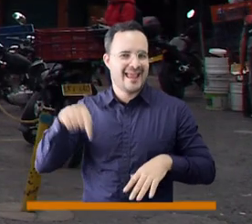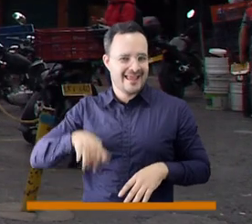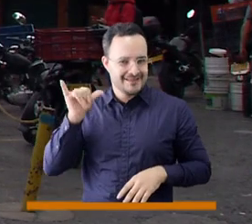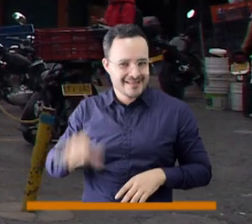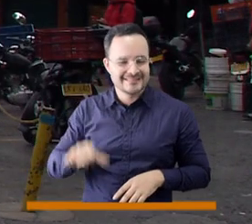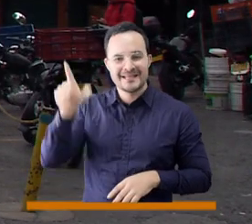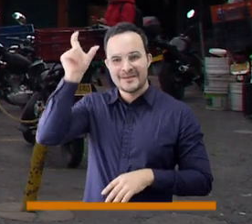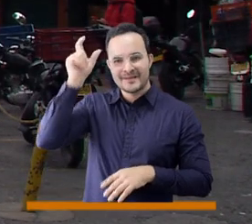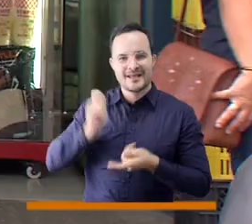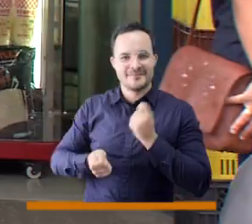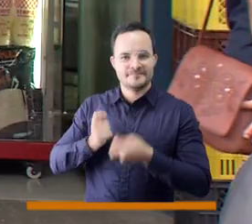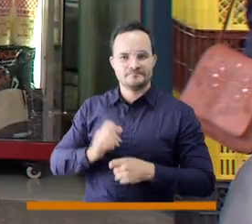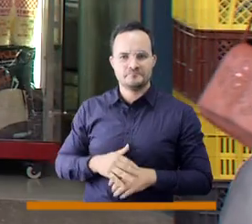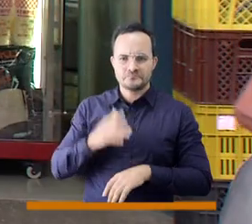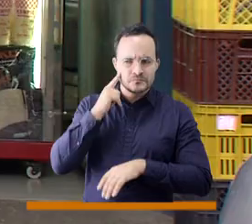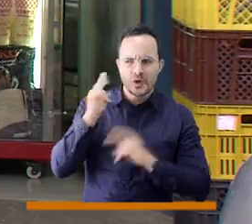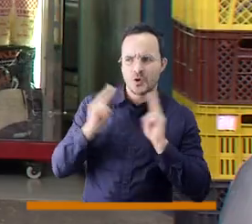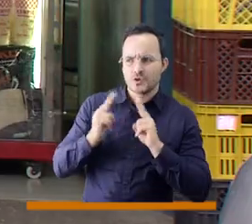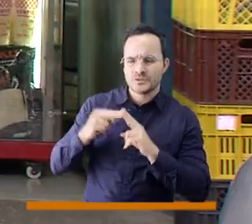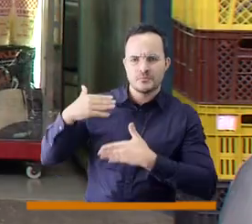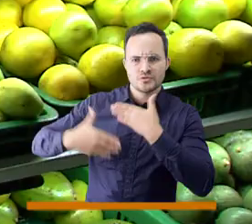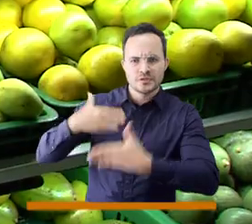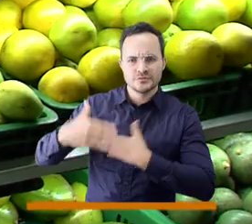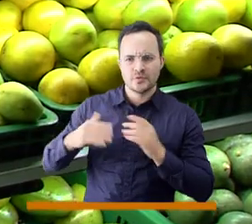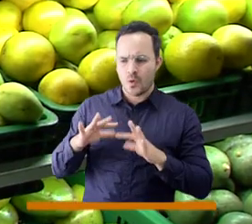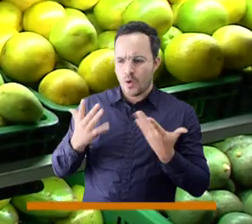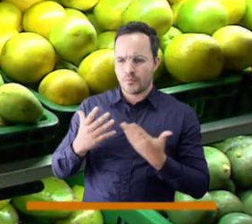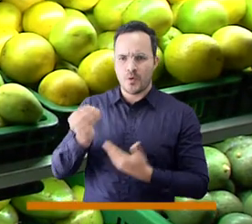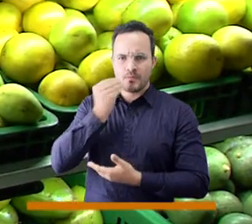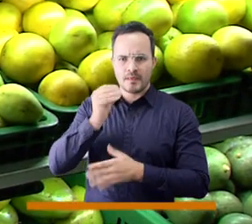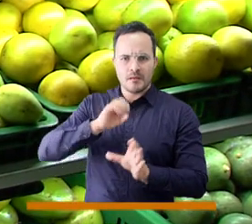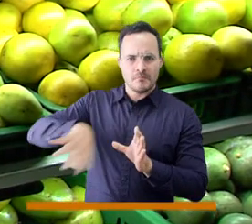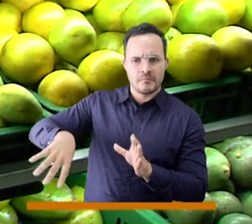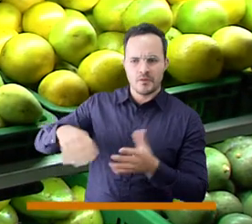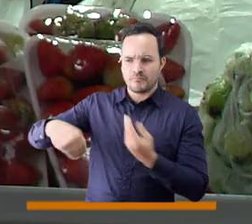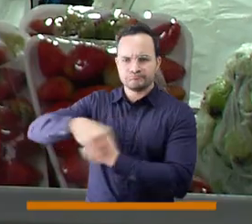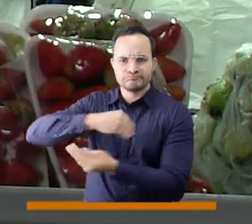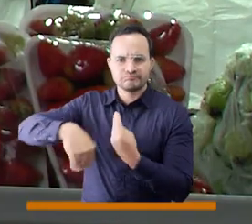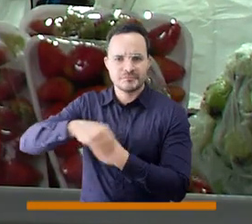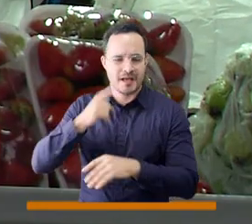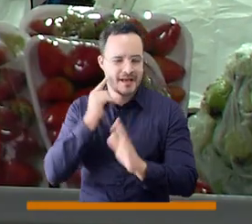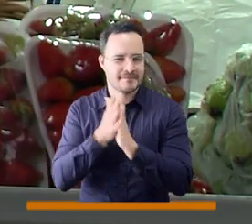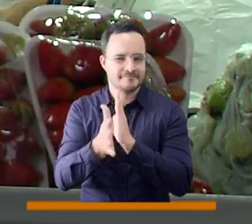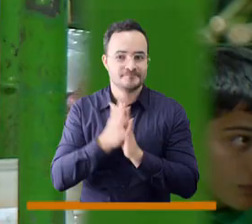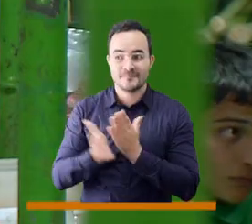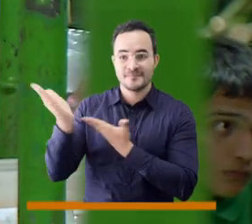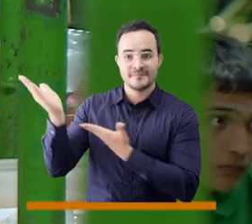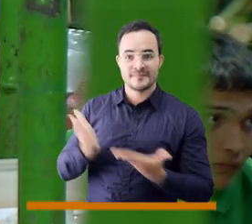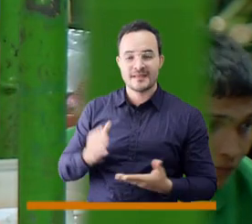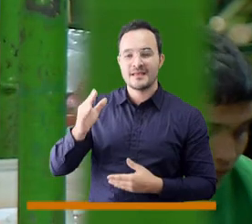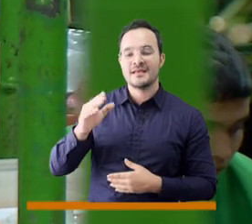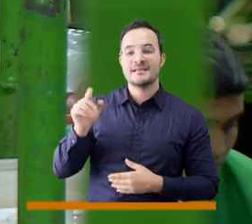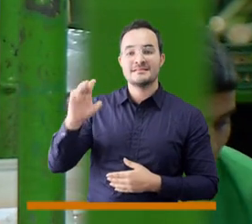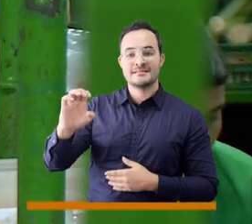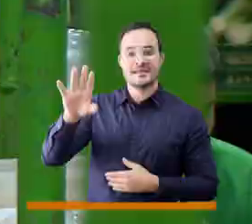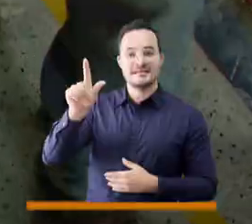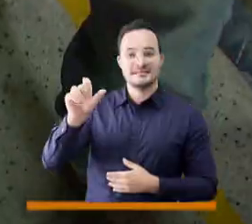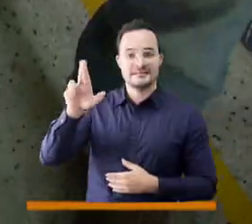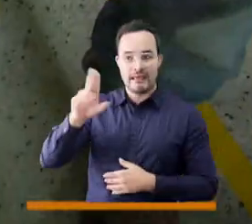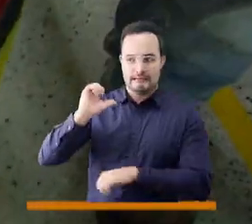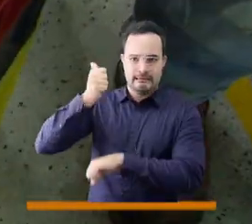del aprovechamiento de residuos orgánicos que se generan aquí. Para eso estamos con César Chimbaqueva, que es el gerente de la